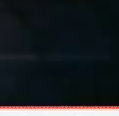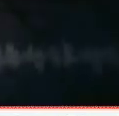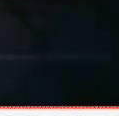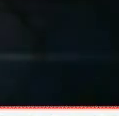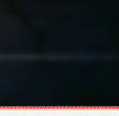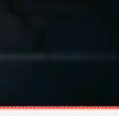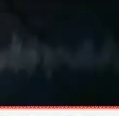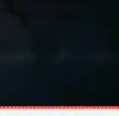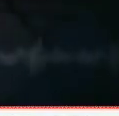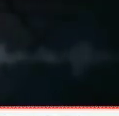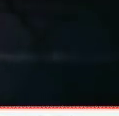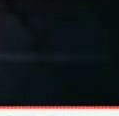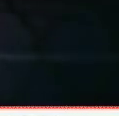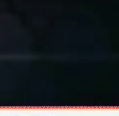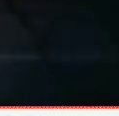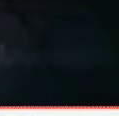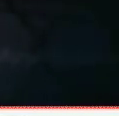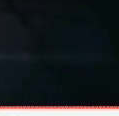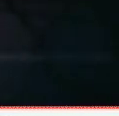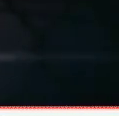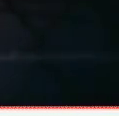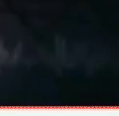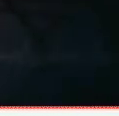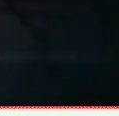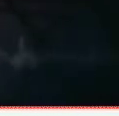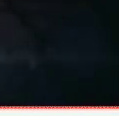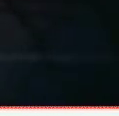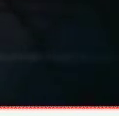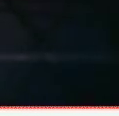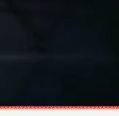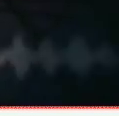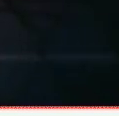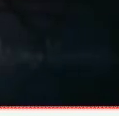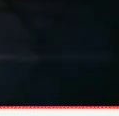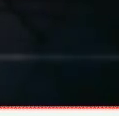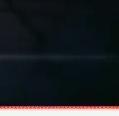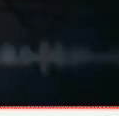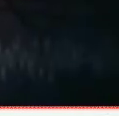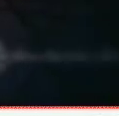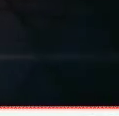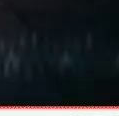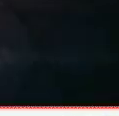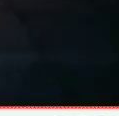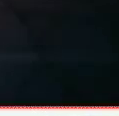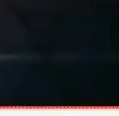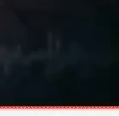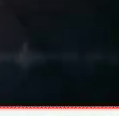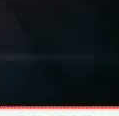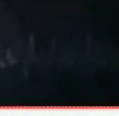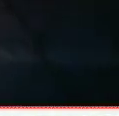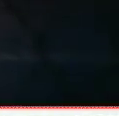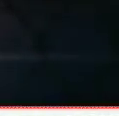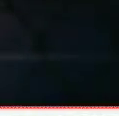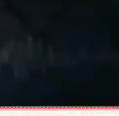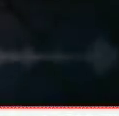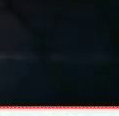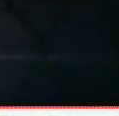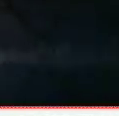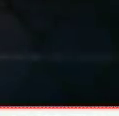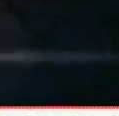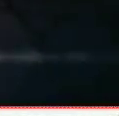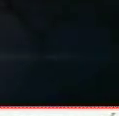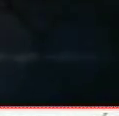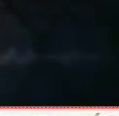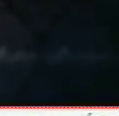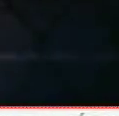parte de la presidencia de Juan Guaidó, porque yo pienso, si yo di todo y perdí todo, yo pienso que lo